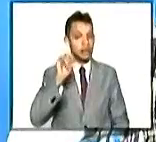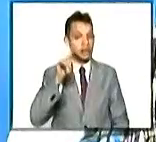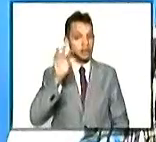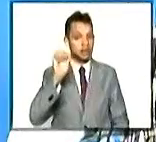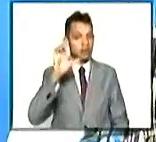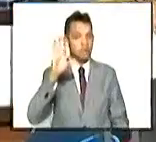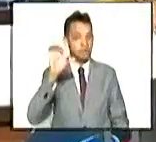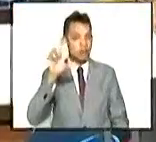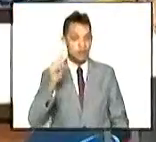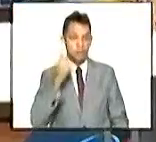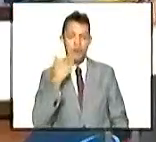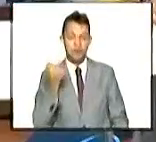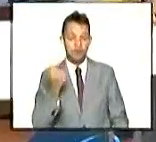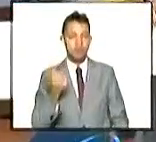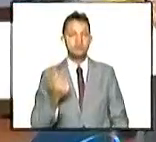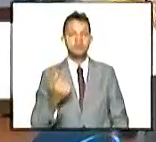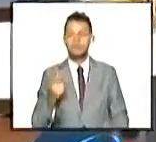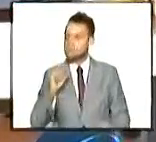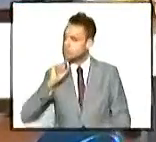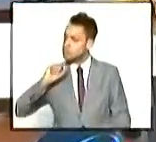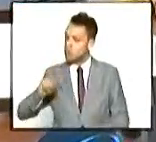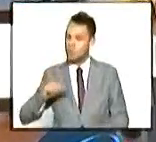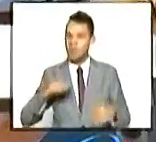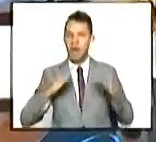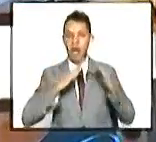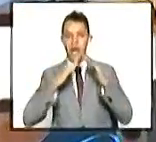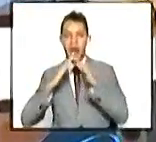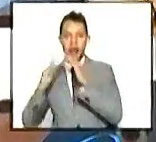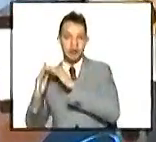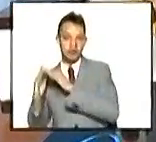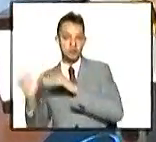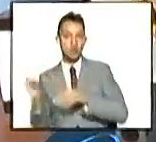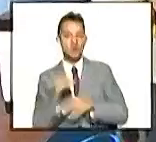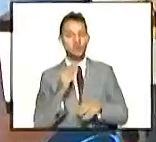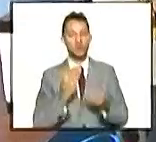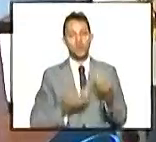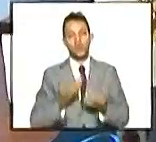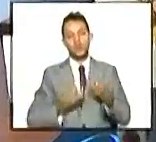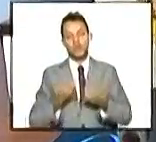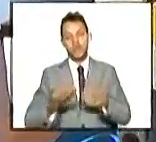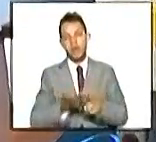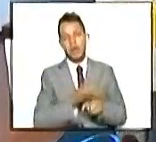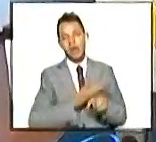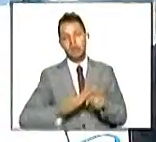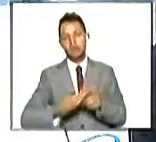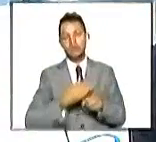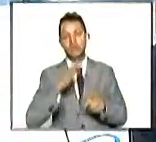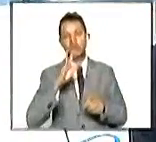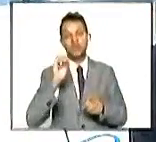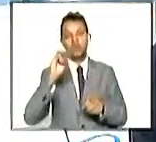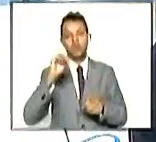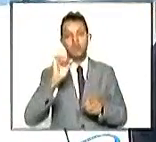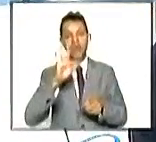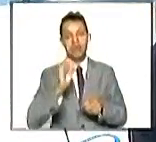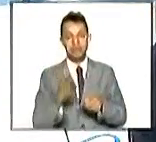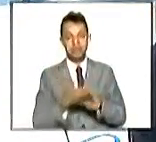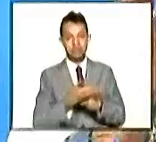qué hogar de al menos este país no cocina con tomate? ¿No tienen como tomate una